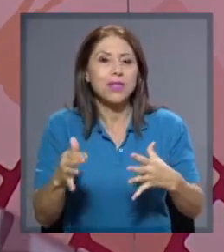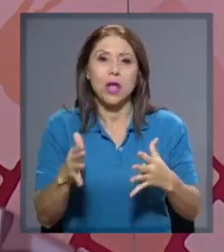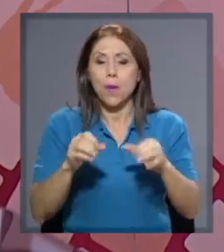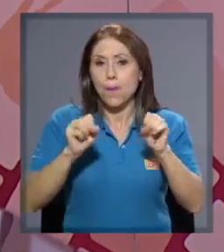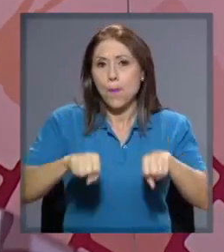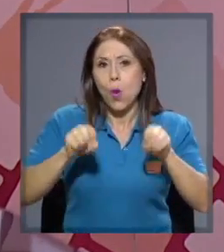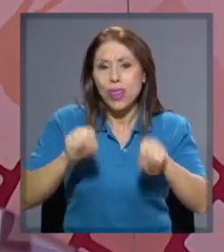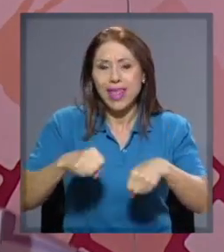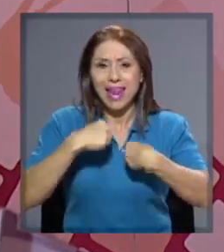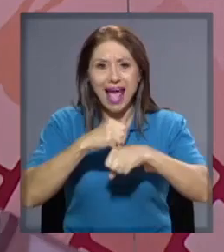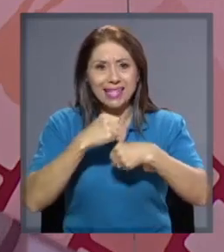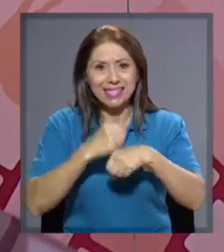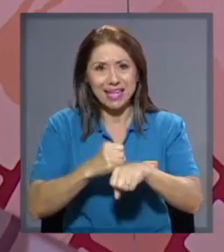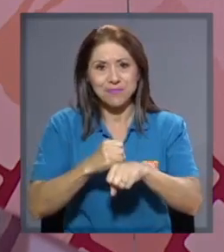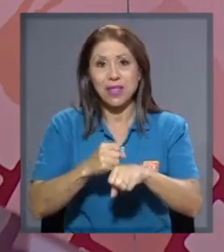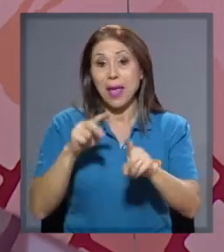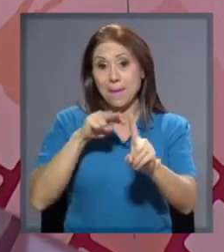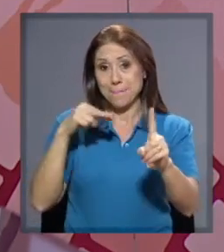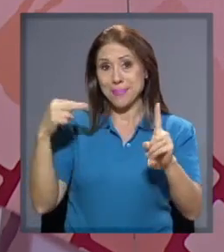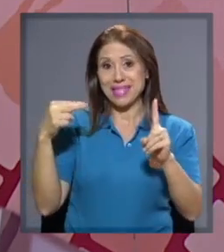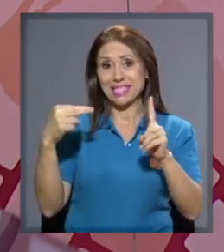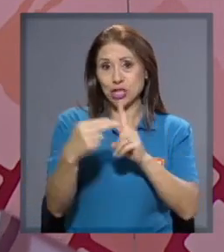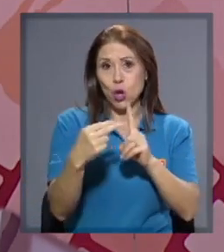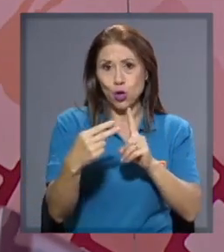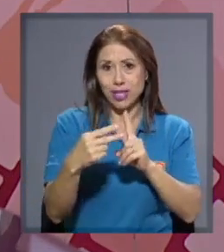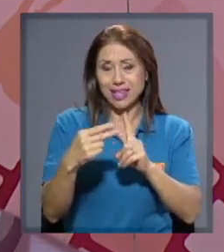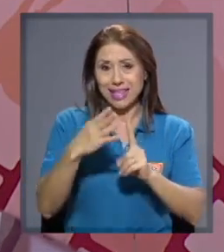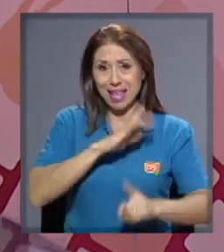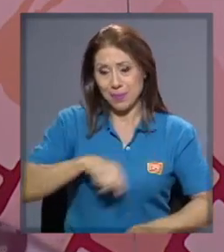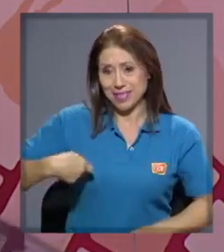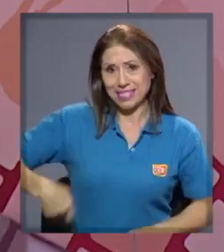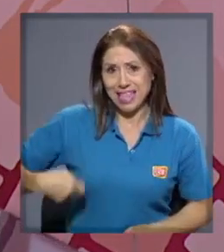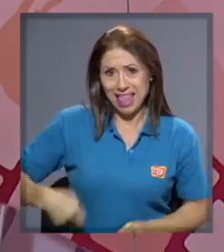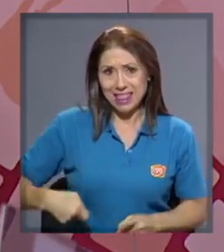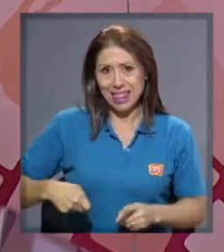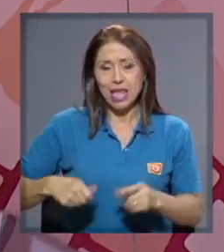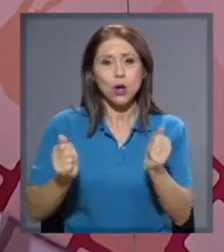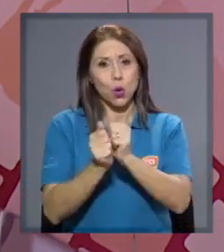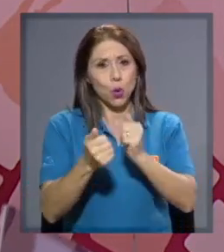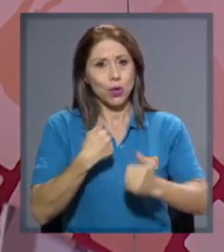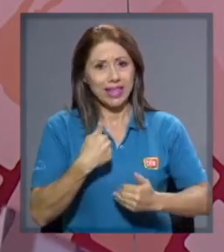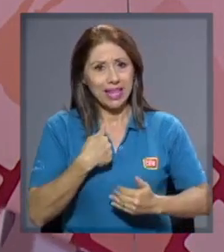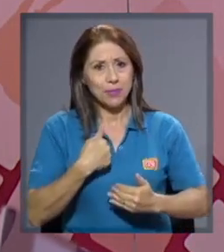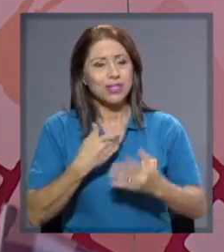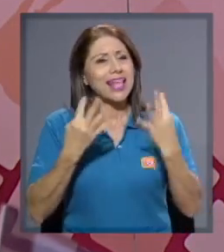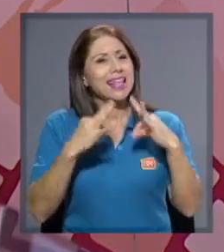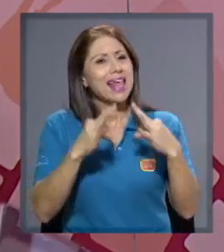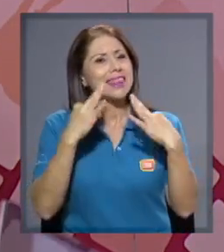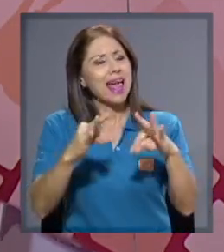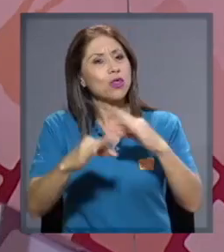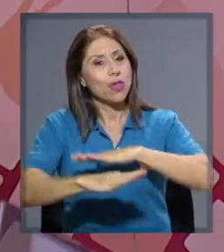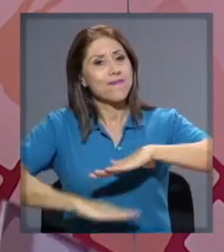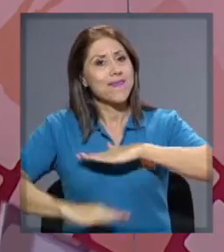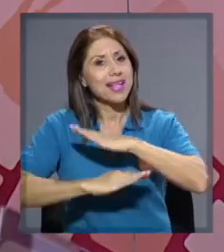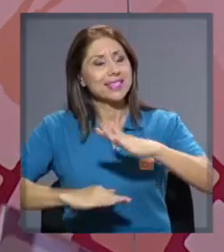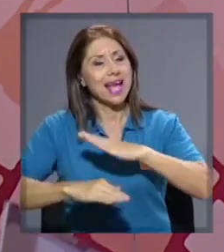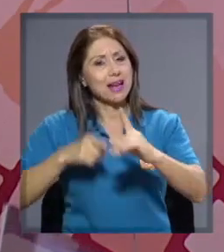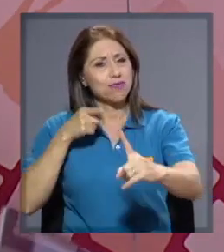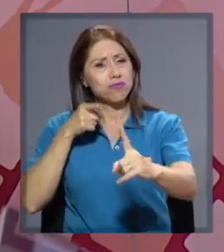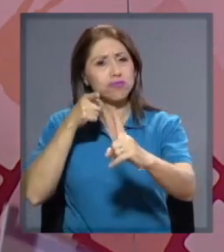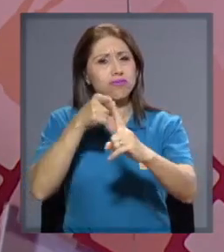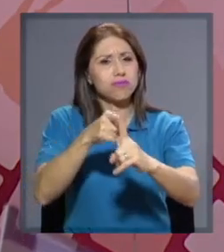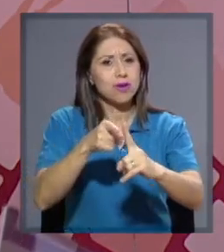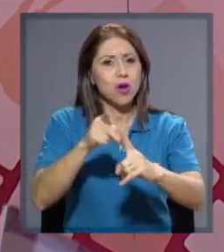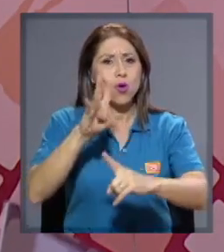generar la visión del señor presidente a partir de lo que tenemos tratando de fundamentar pues nuestro camino hacia los próximos cuatro años bajo